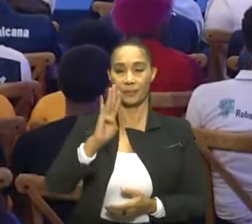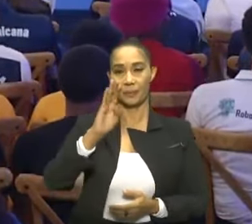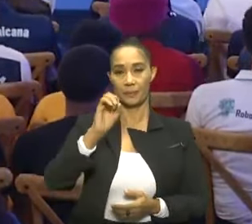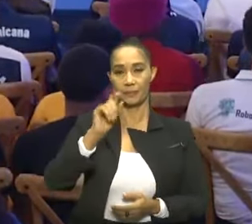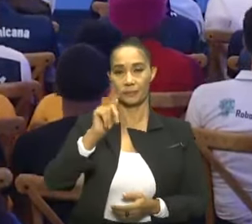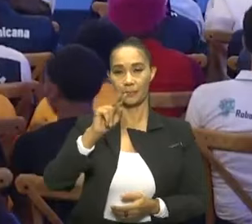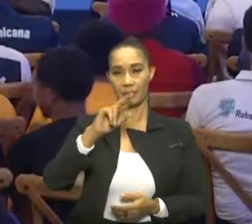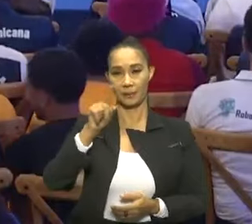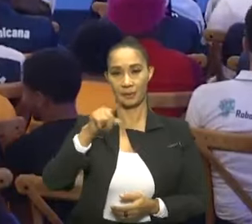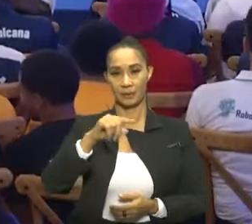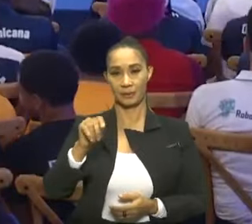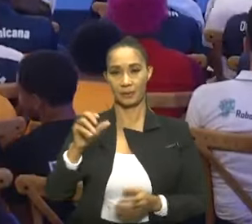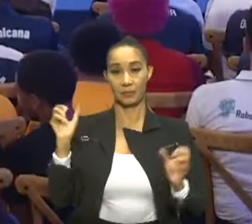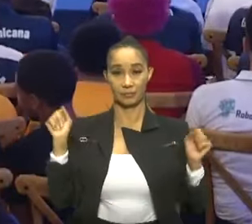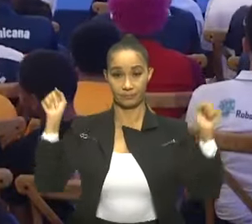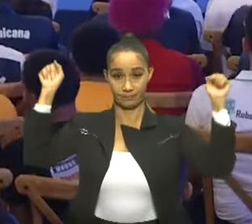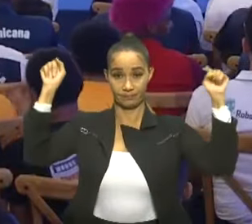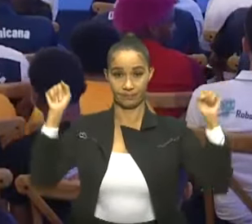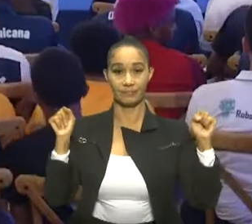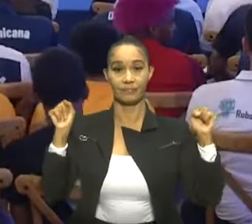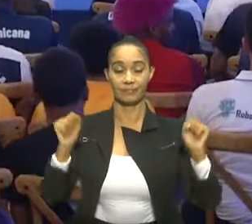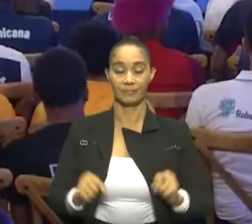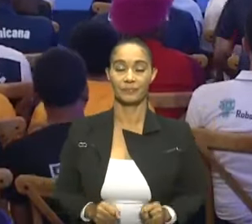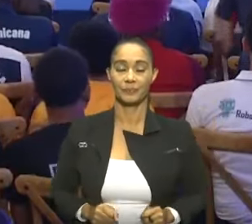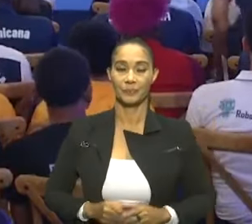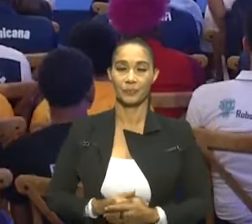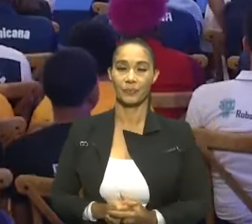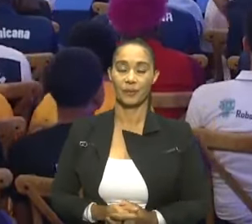Beatriz Pirón, de pesas,